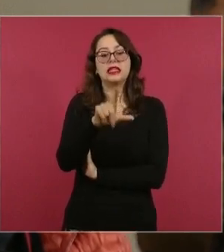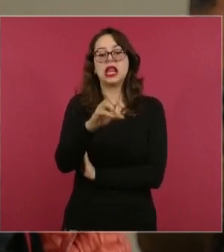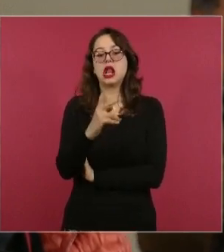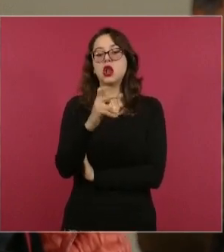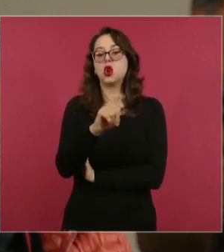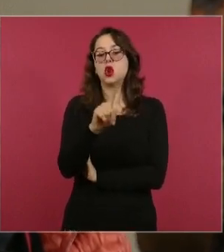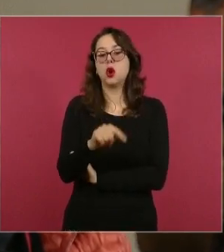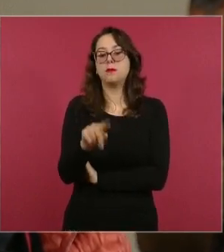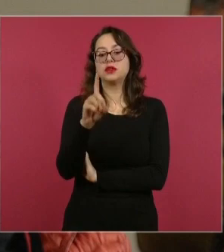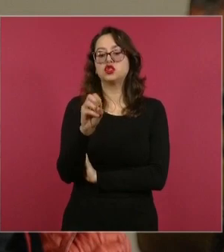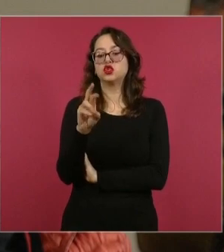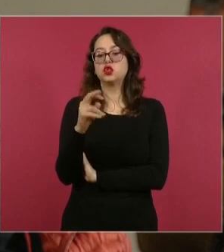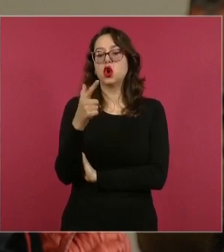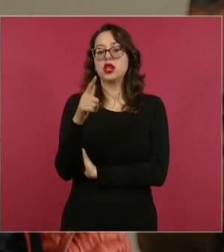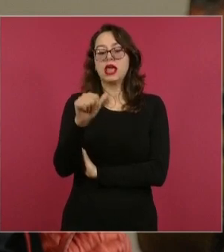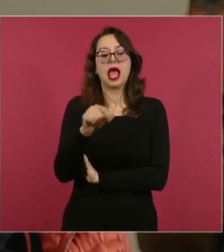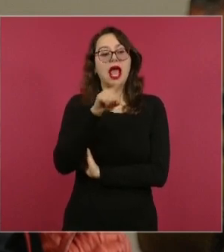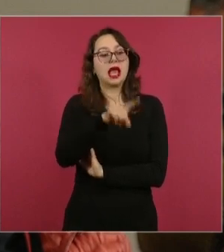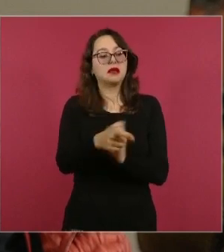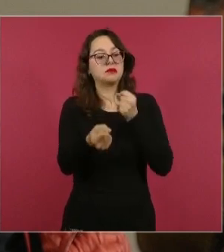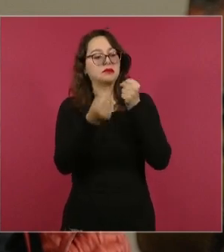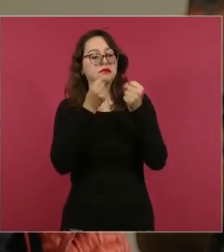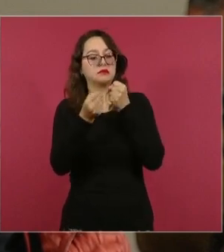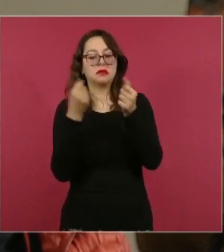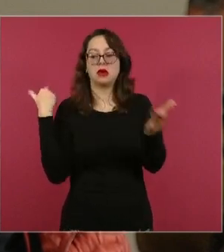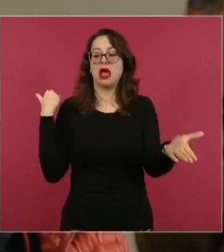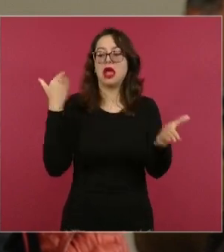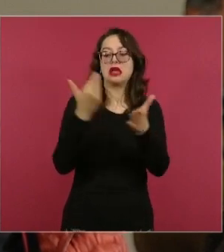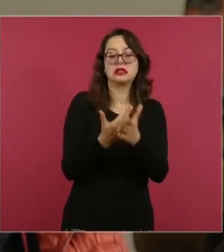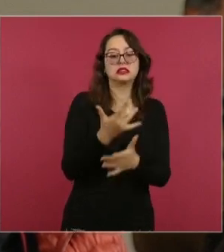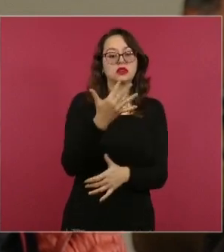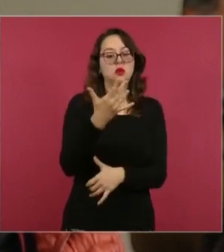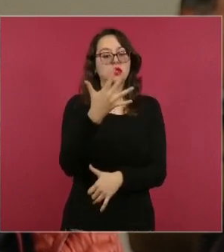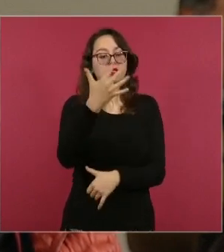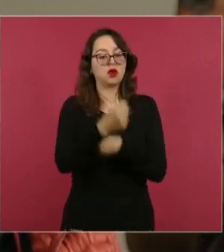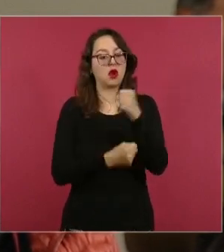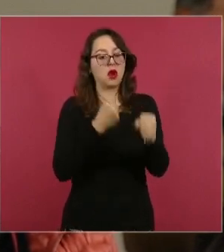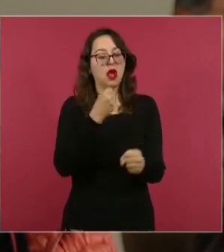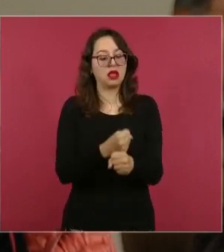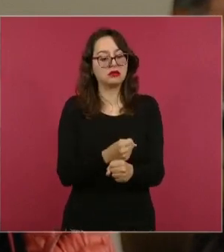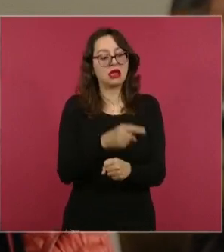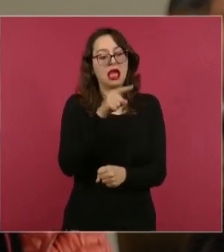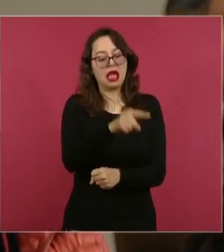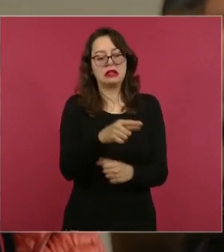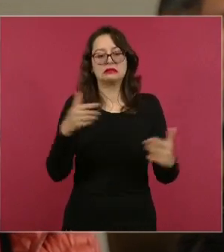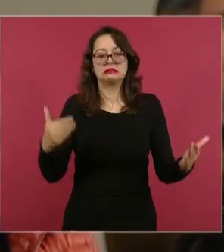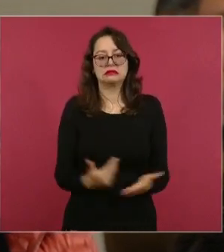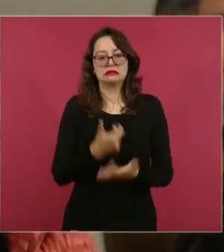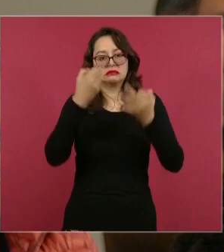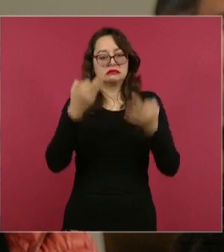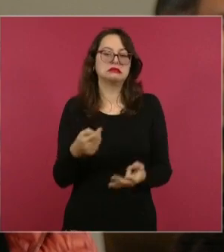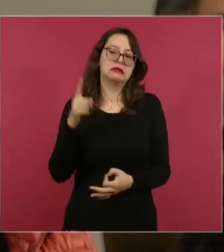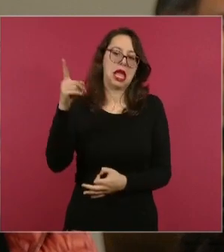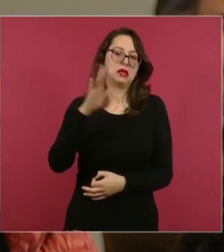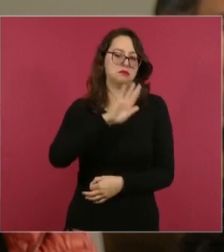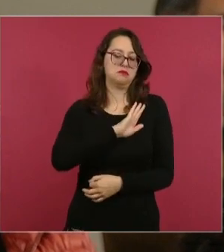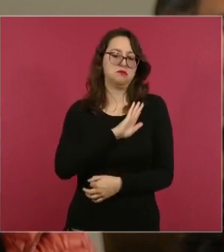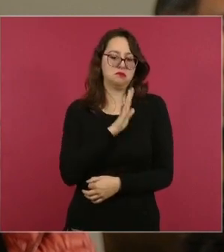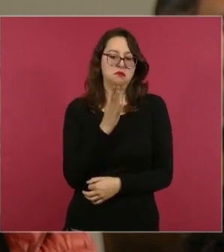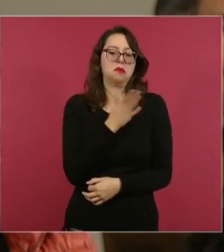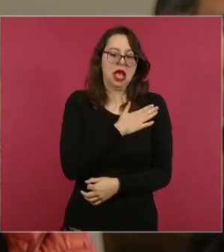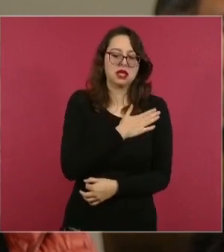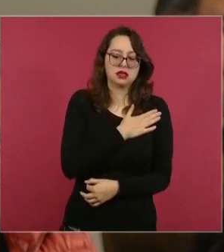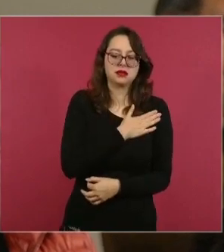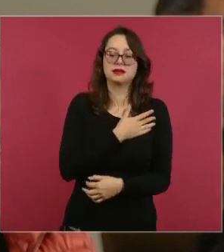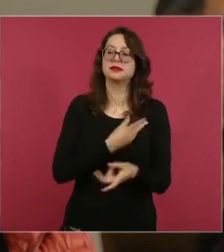profesión del periodismo siendo pasante de abogado nació en Madrid hace 76 años y ha sido favores